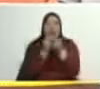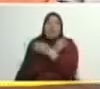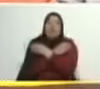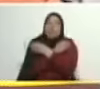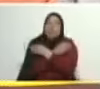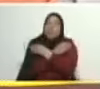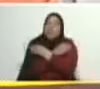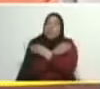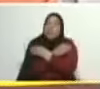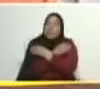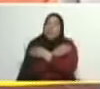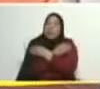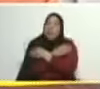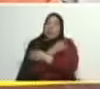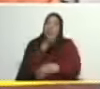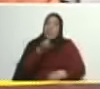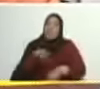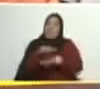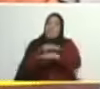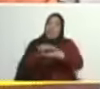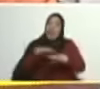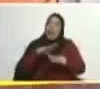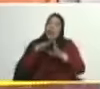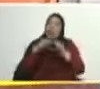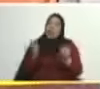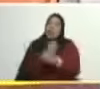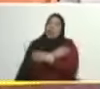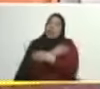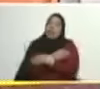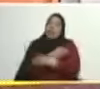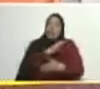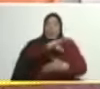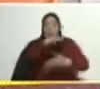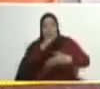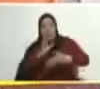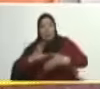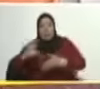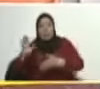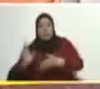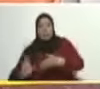los presidentes y primeros ministros del Caribe y de Latinoamérica. It's budget time in St. Lucia,